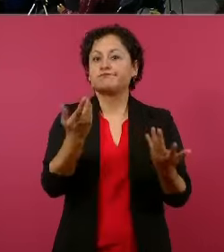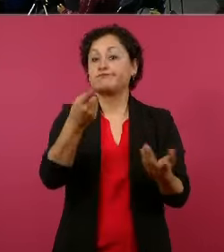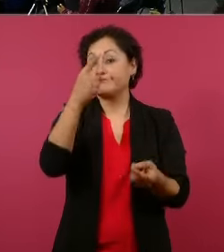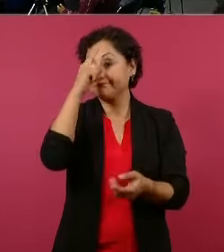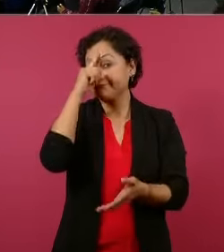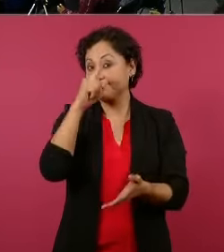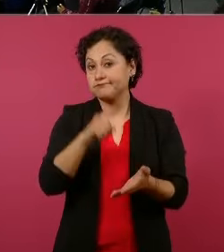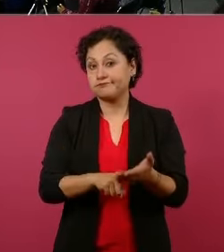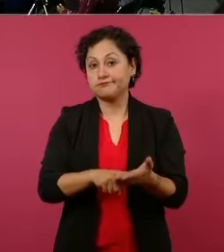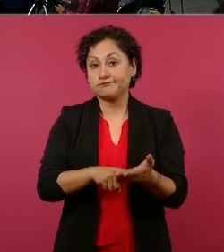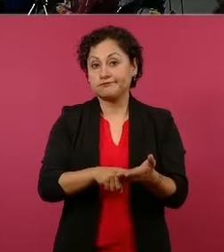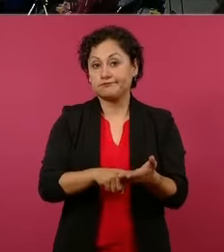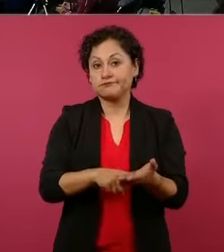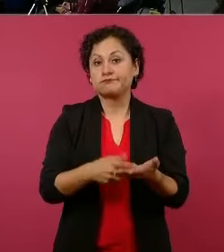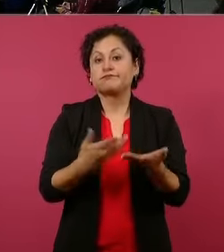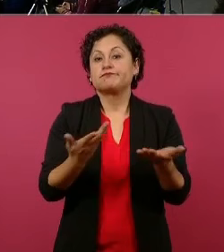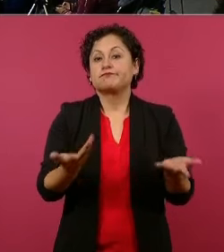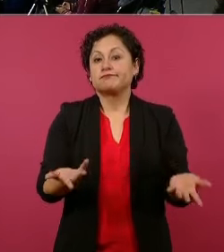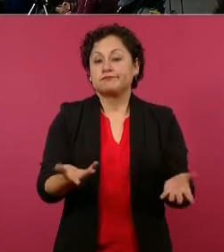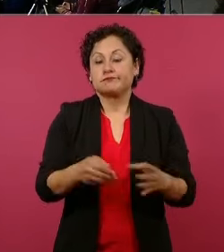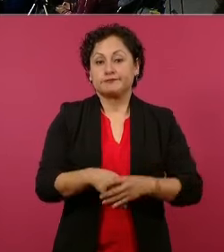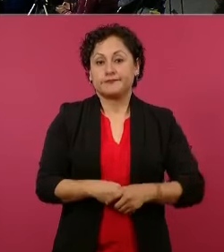calor imagínense